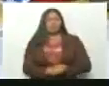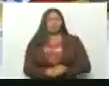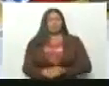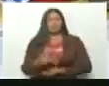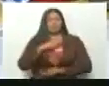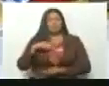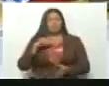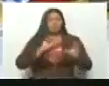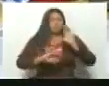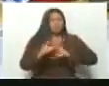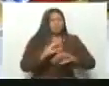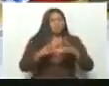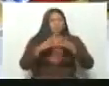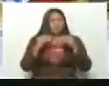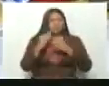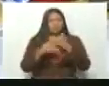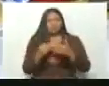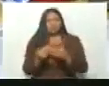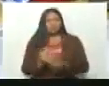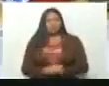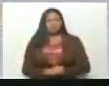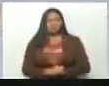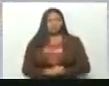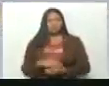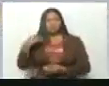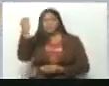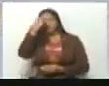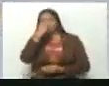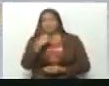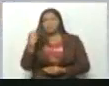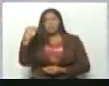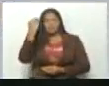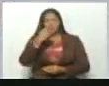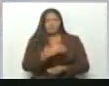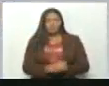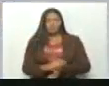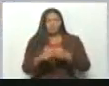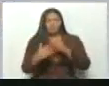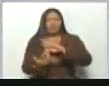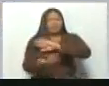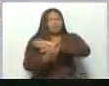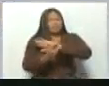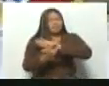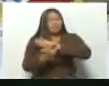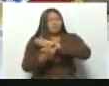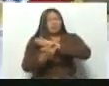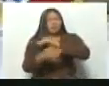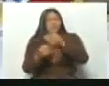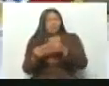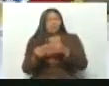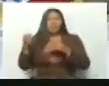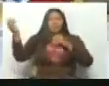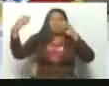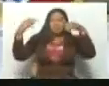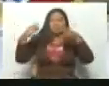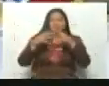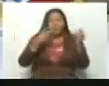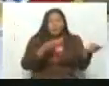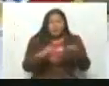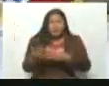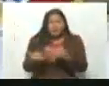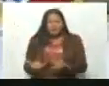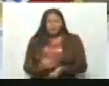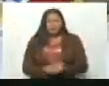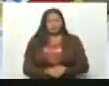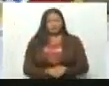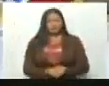nosotros, comunicadores, son todos los que están acá, desde el maquillador, desde el técnico, el luminito. El que te recibe cuando